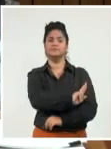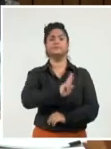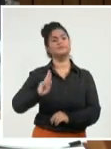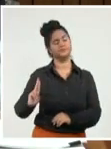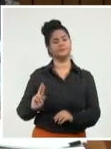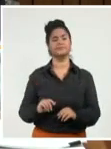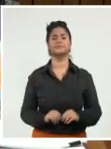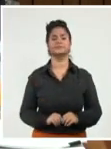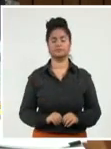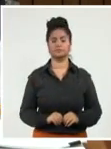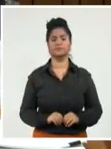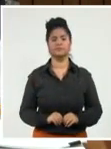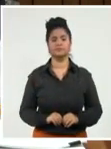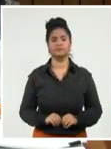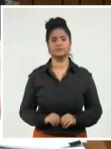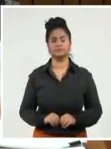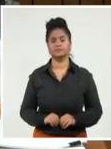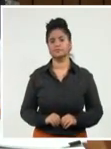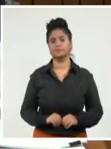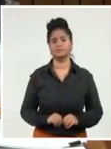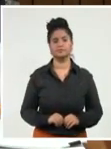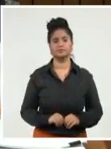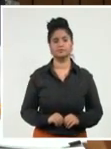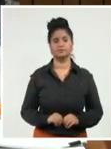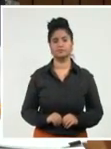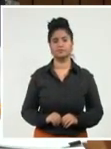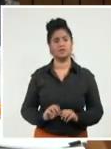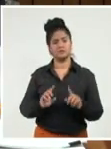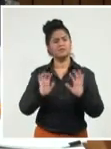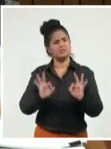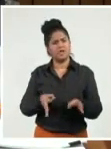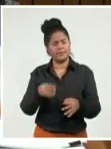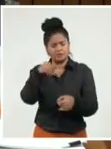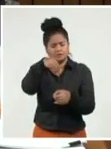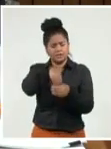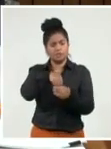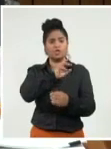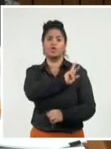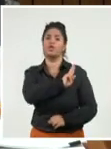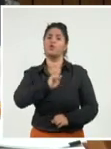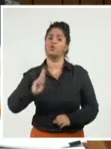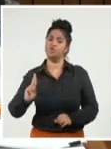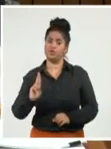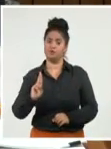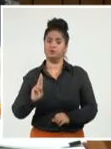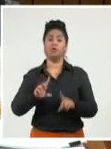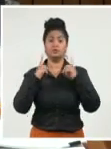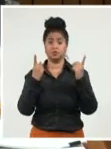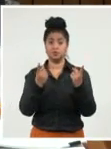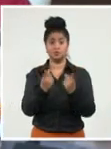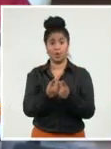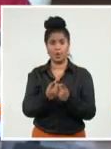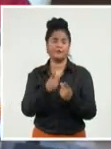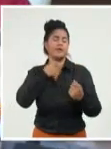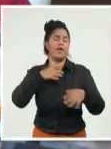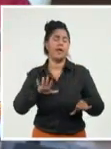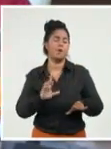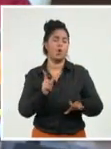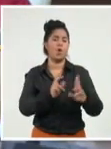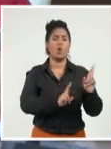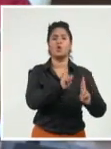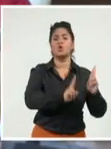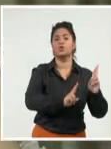de que podemos, por la revolución, dentro de la revolución, discutir incluso las cosas en las que no estemos de acuerdo, al contrario, eso es lo que nos va a